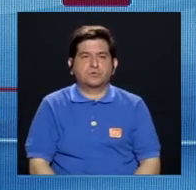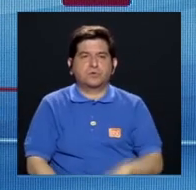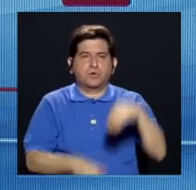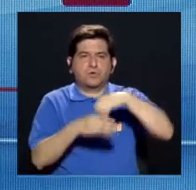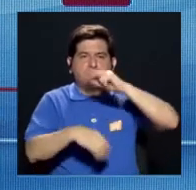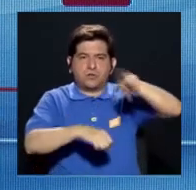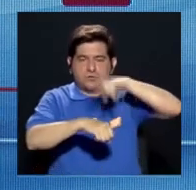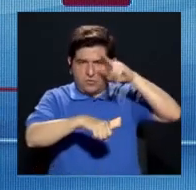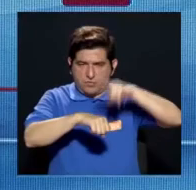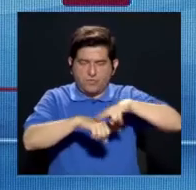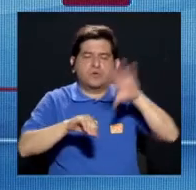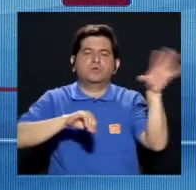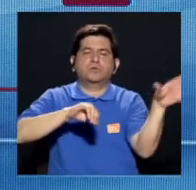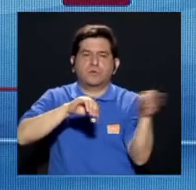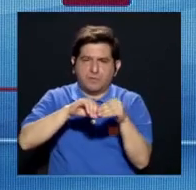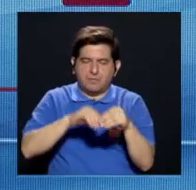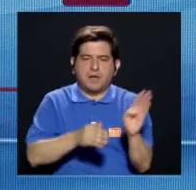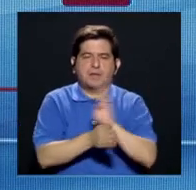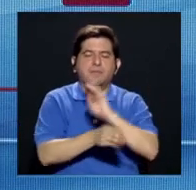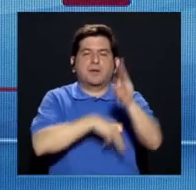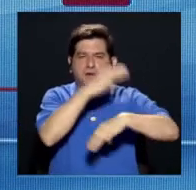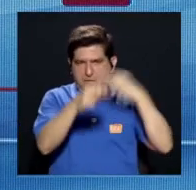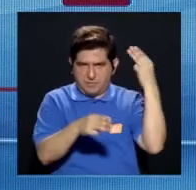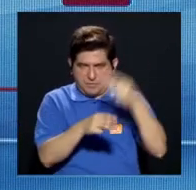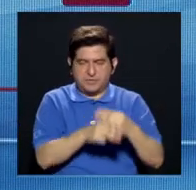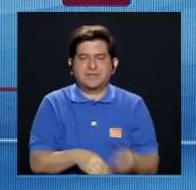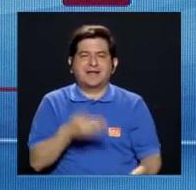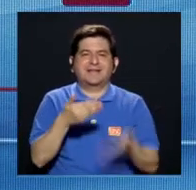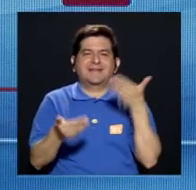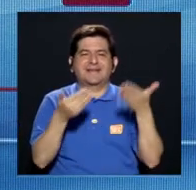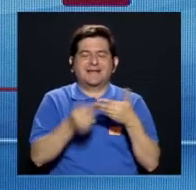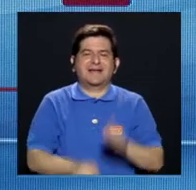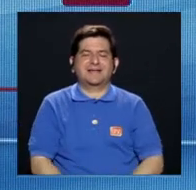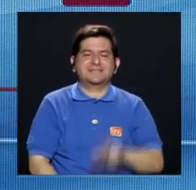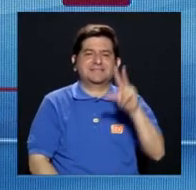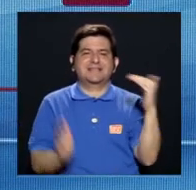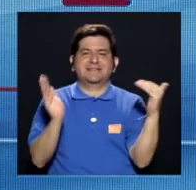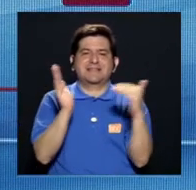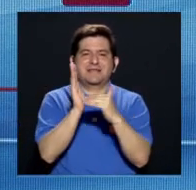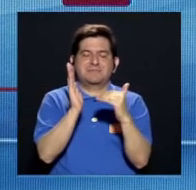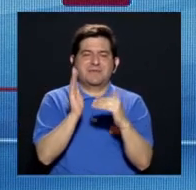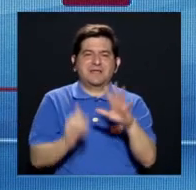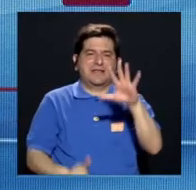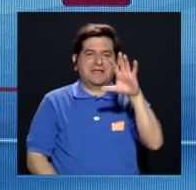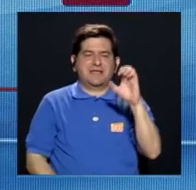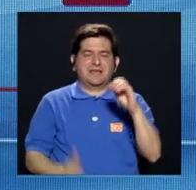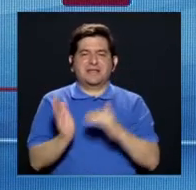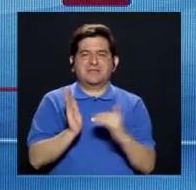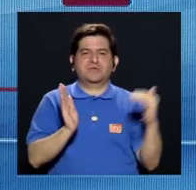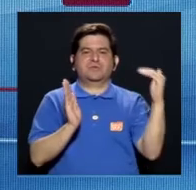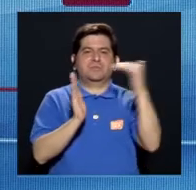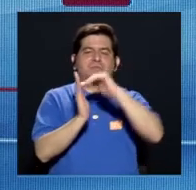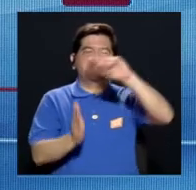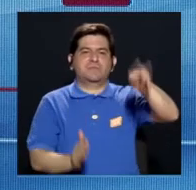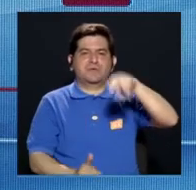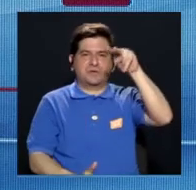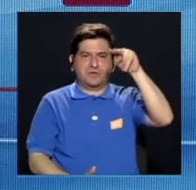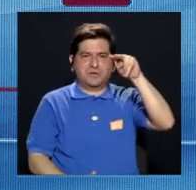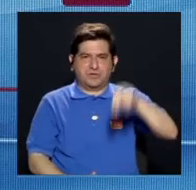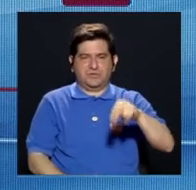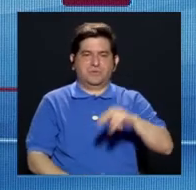fondos ordinarios más Banco Mundial de casi 3.500 millones